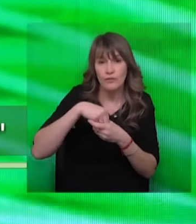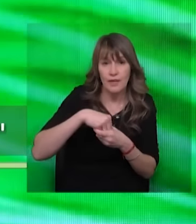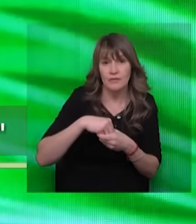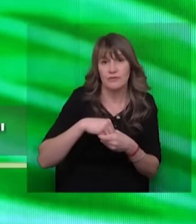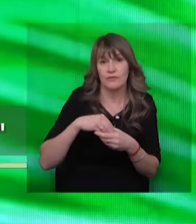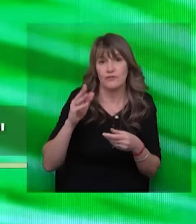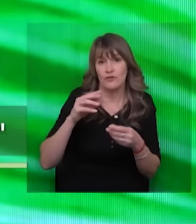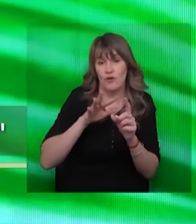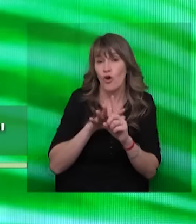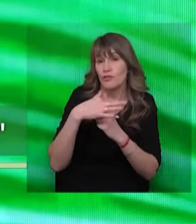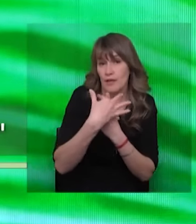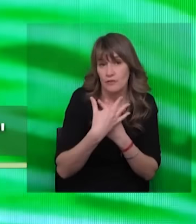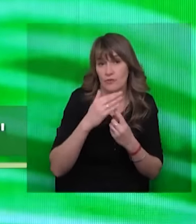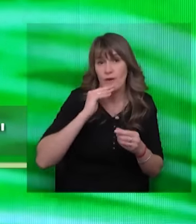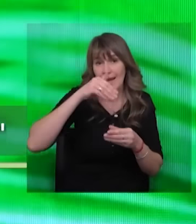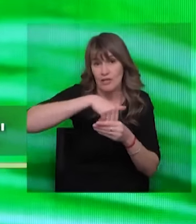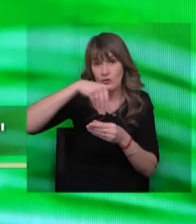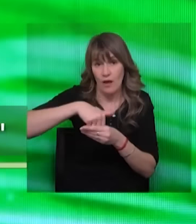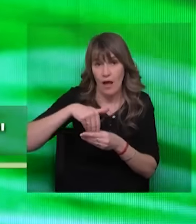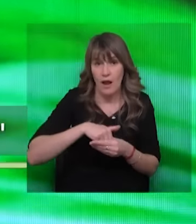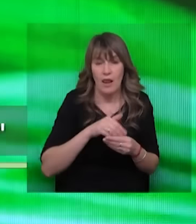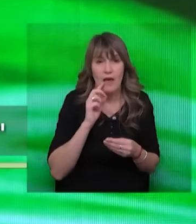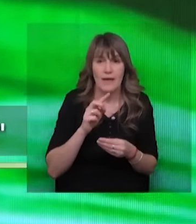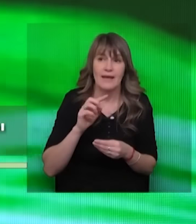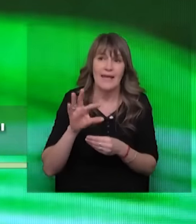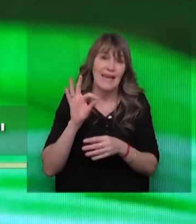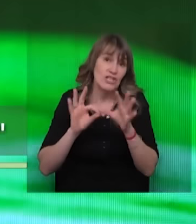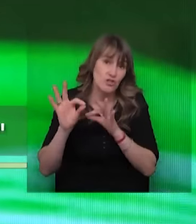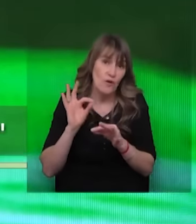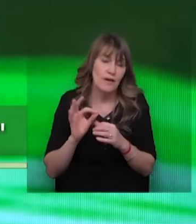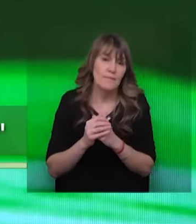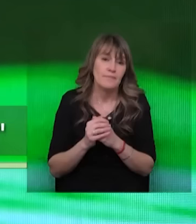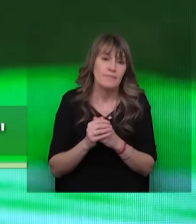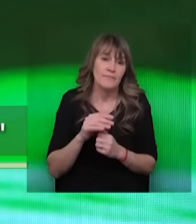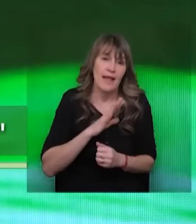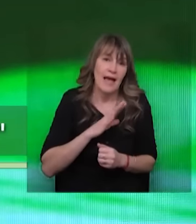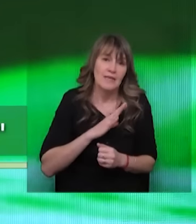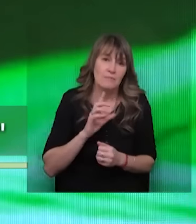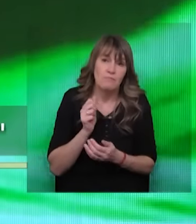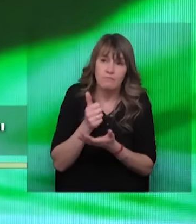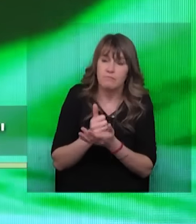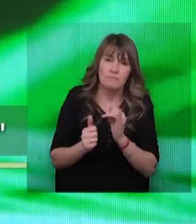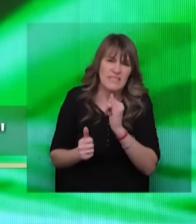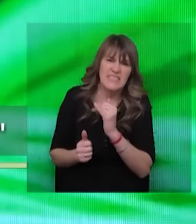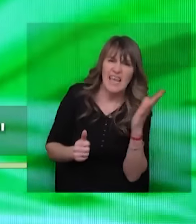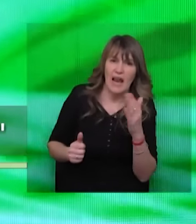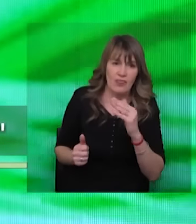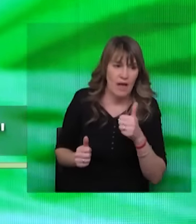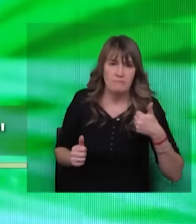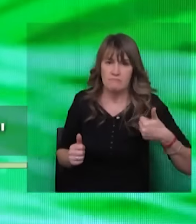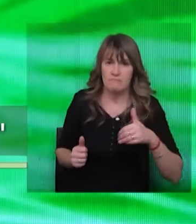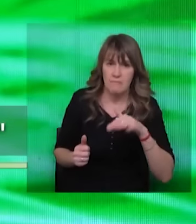popular frente de trabajadores se presenta justamente para las elecciones eh con una Clara posición de izquierda coherente consecuente